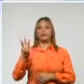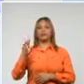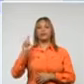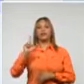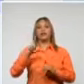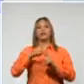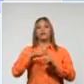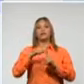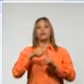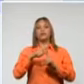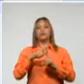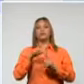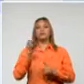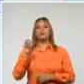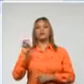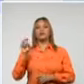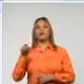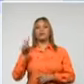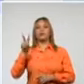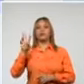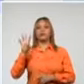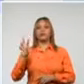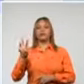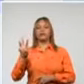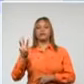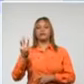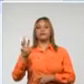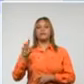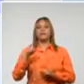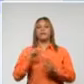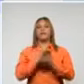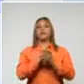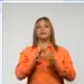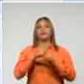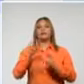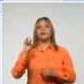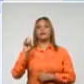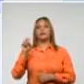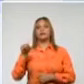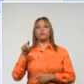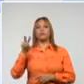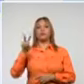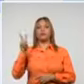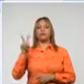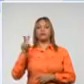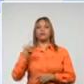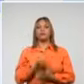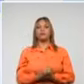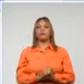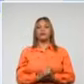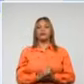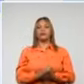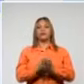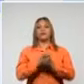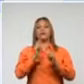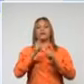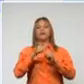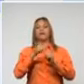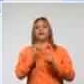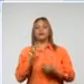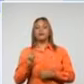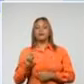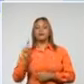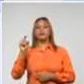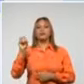0,93, Matanza con 0,42 y Mayabeque con 0,52, pues tienen una tasa